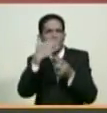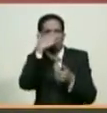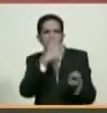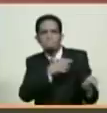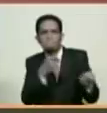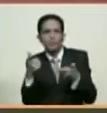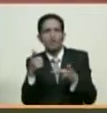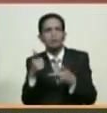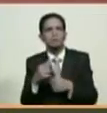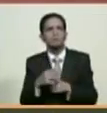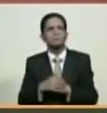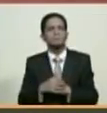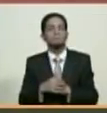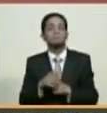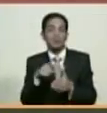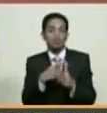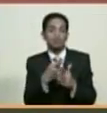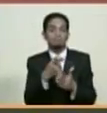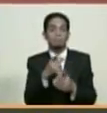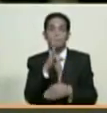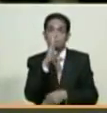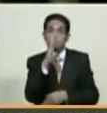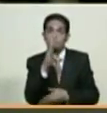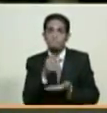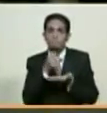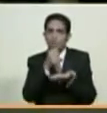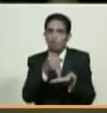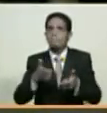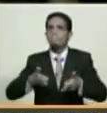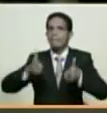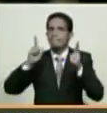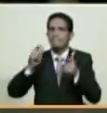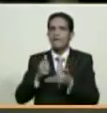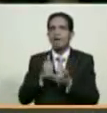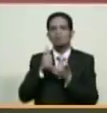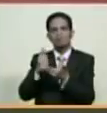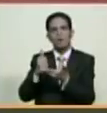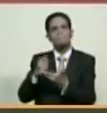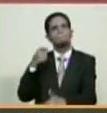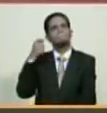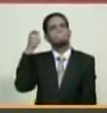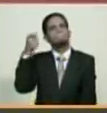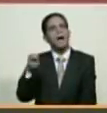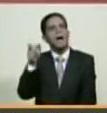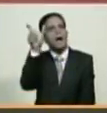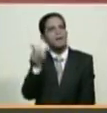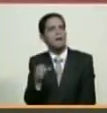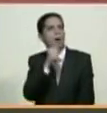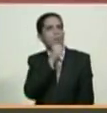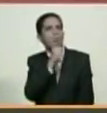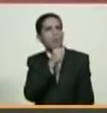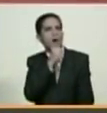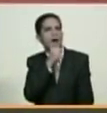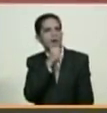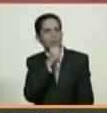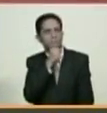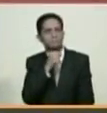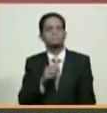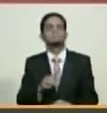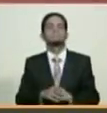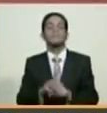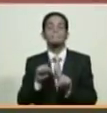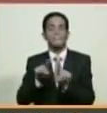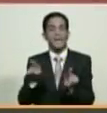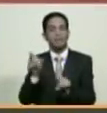Ese sistema de bonos permitió pagar bonos a nuestras pensionadas y pensionados más allá de la pensión. Pero en el momento en que el